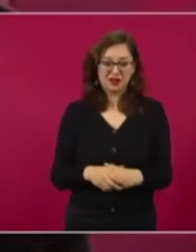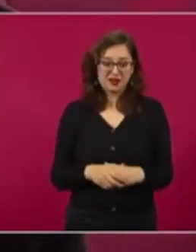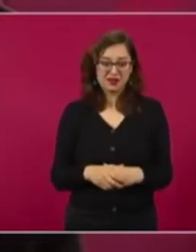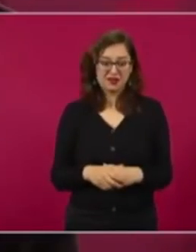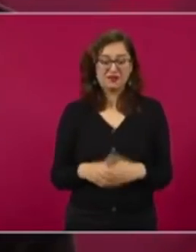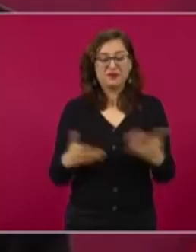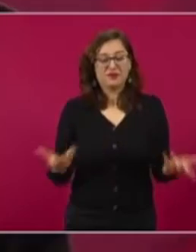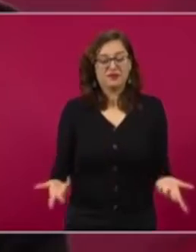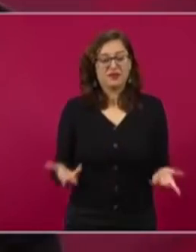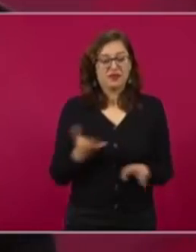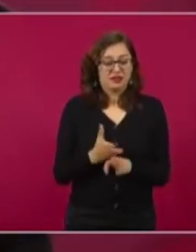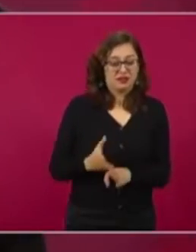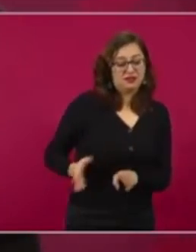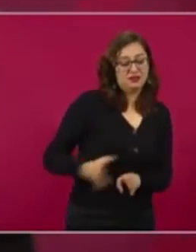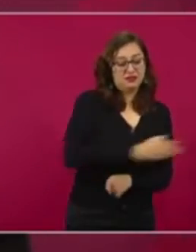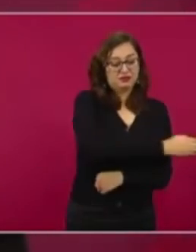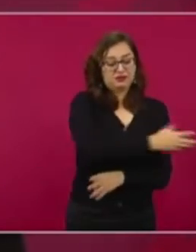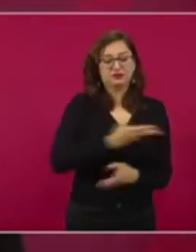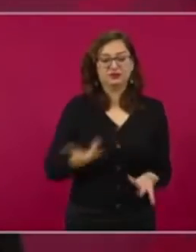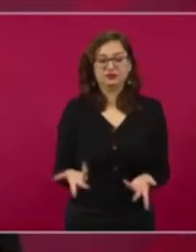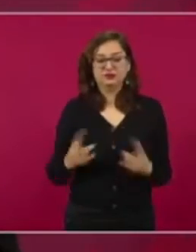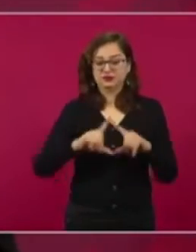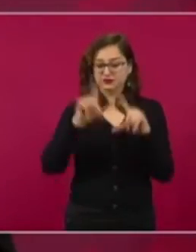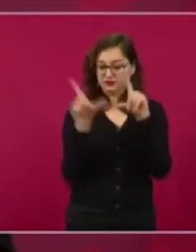120 millones de hectáreas.